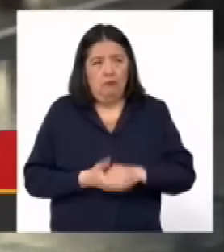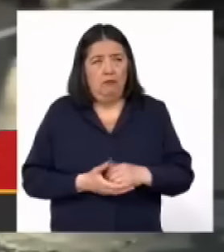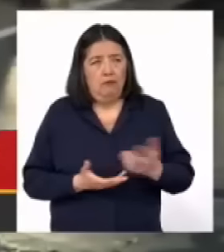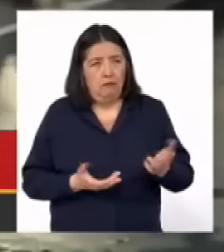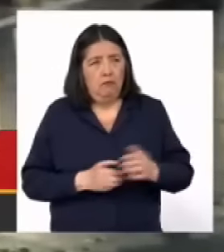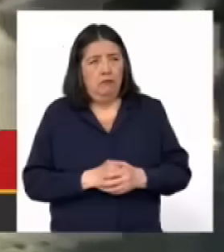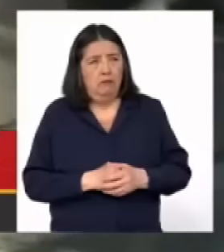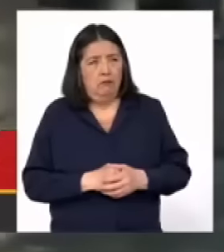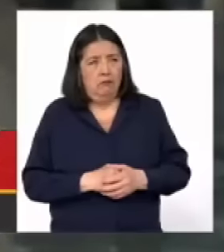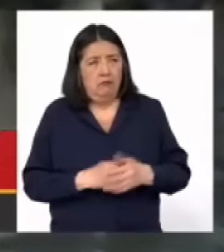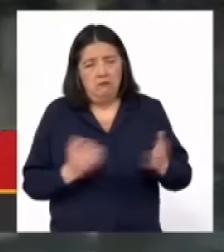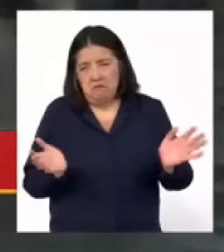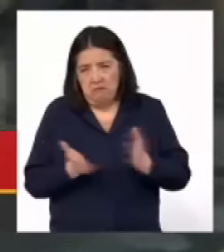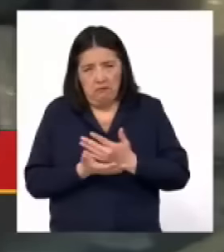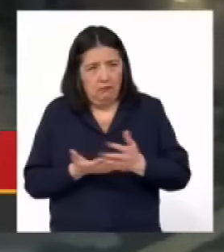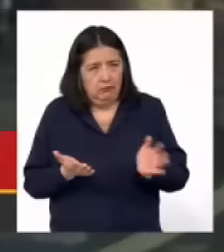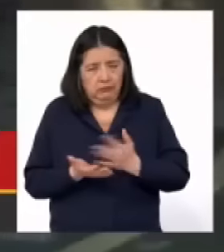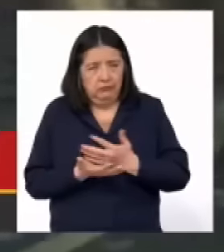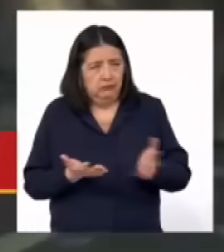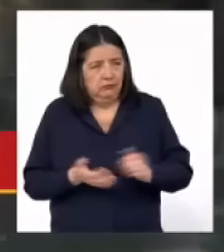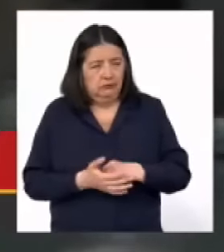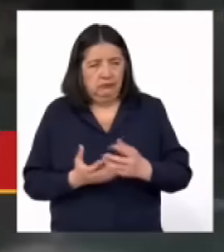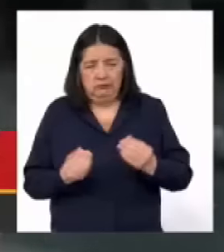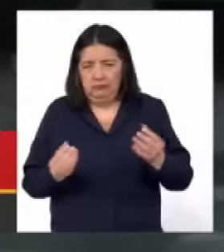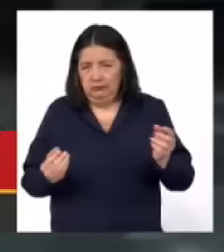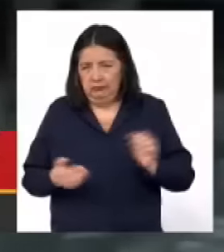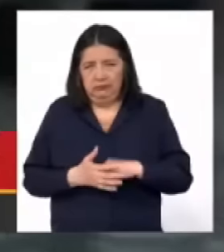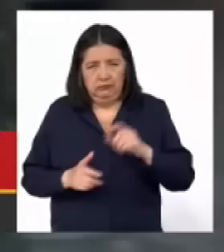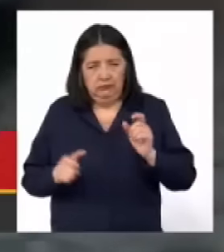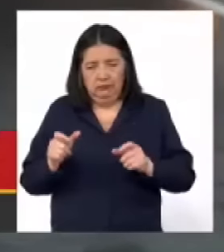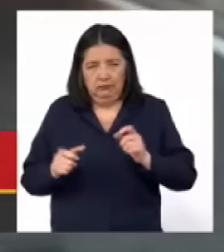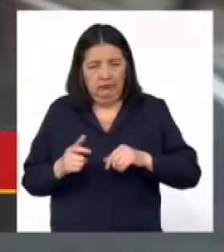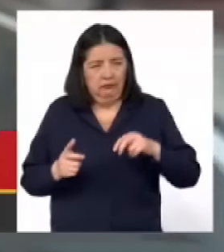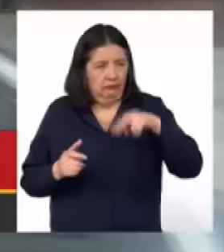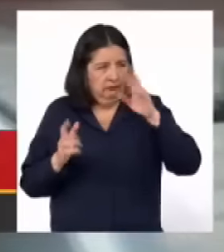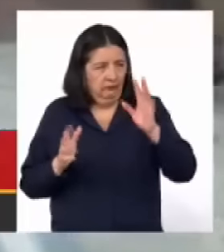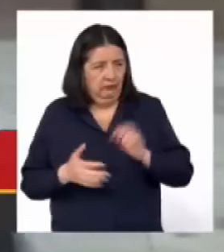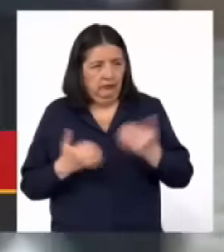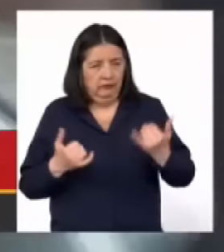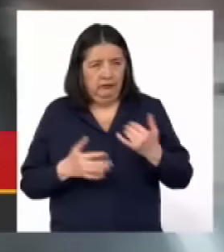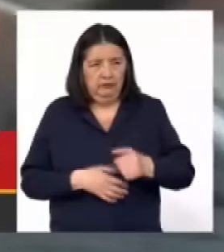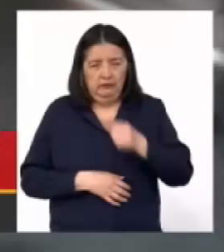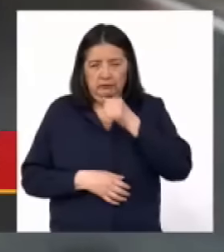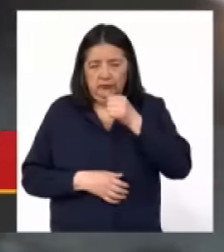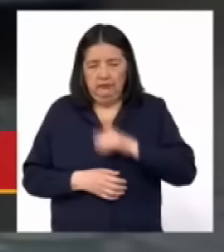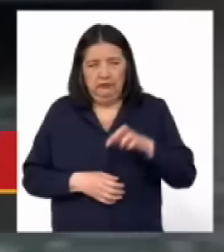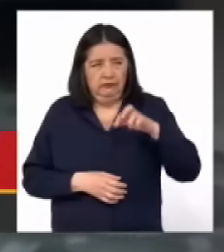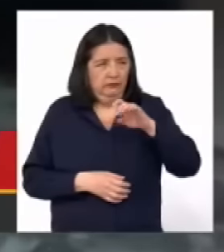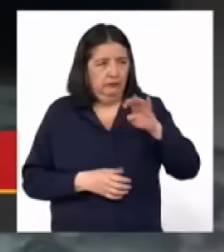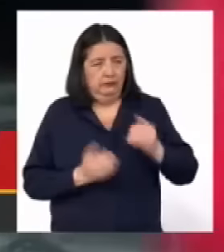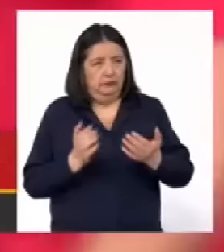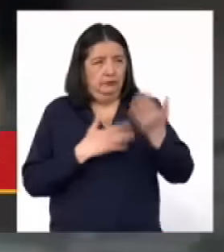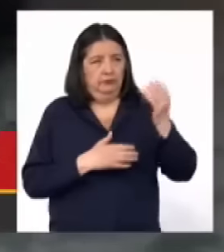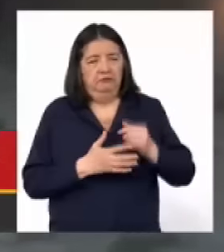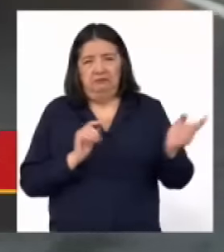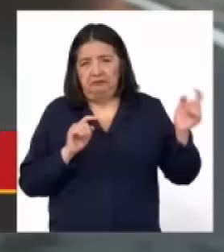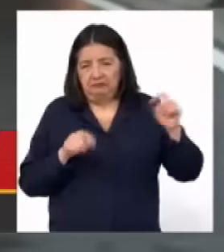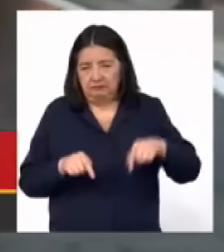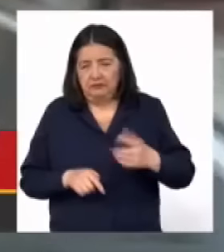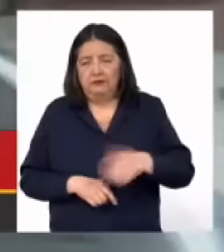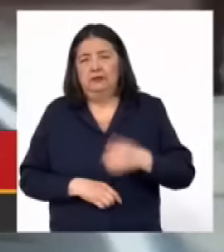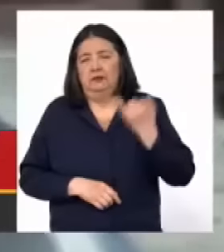razón es que no hay mucha presencia de hinchas peruanos. Hoy estaba Pablo Ocaña también en la mañana y había venido el